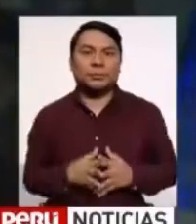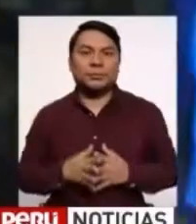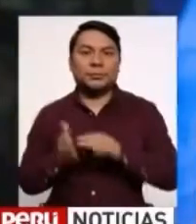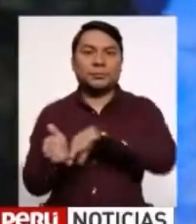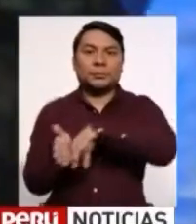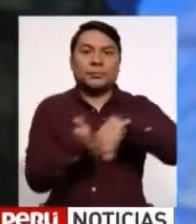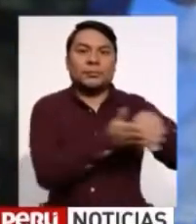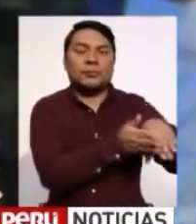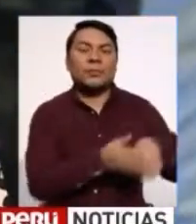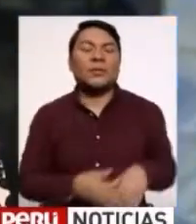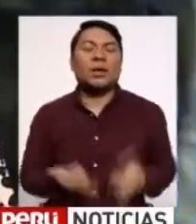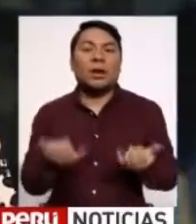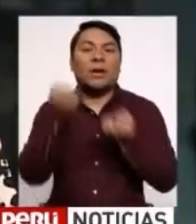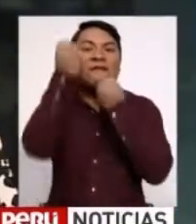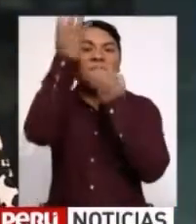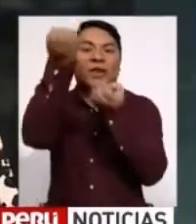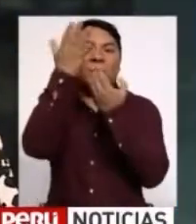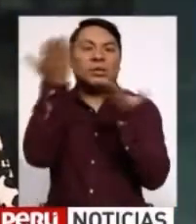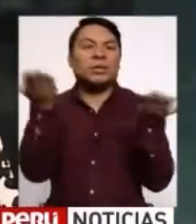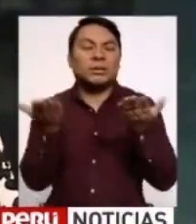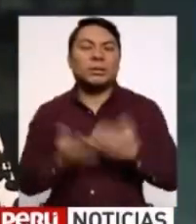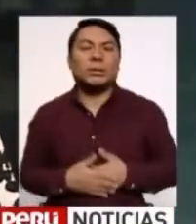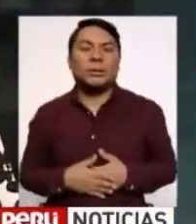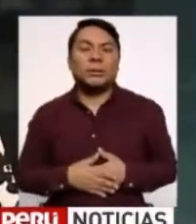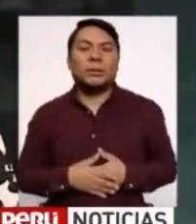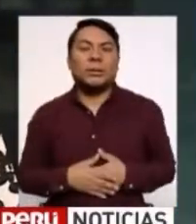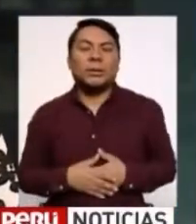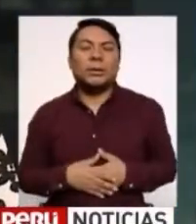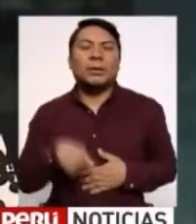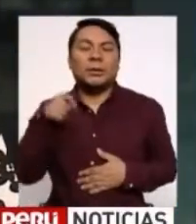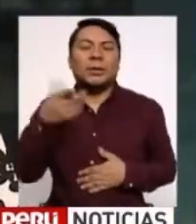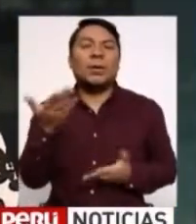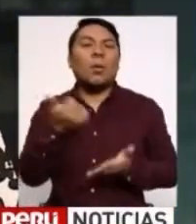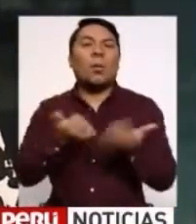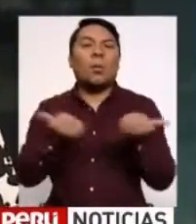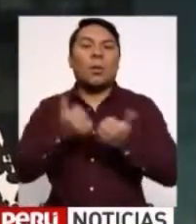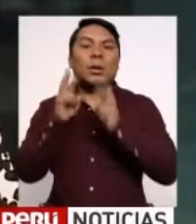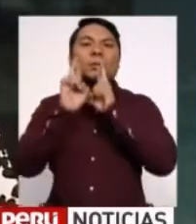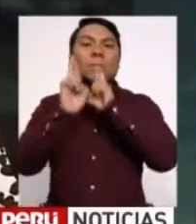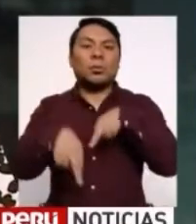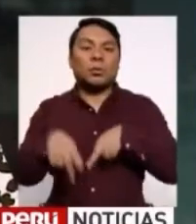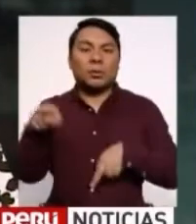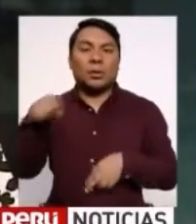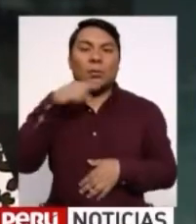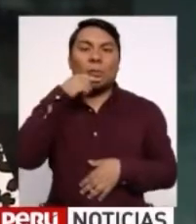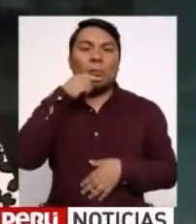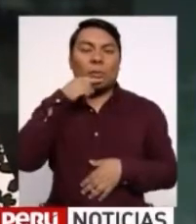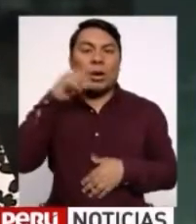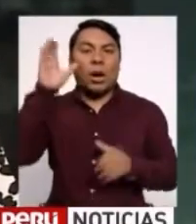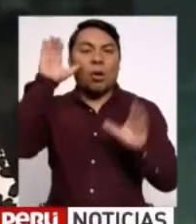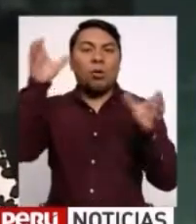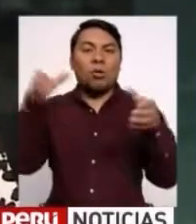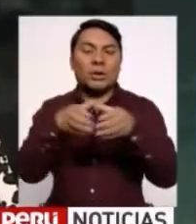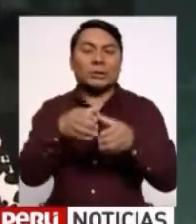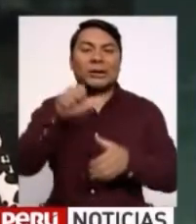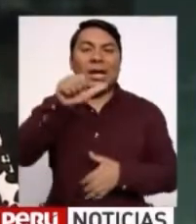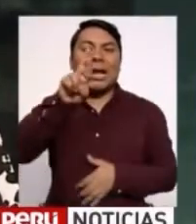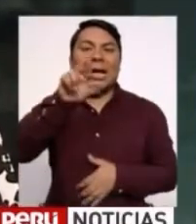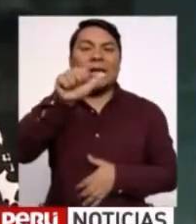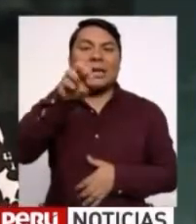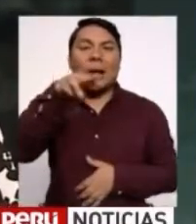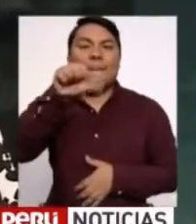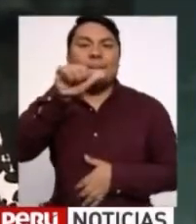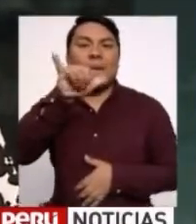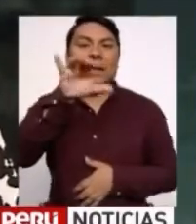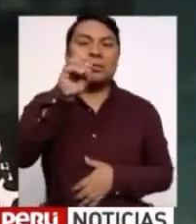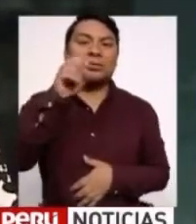y cambiar de información para ver ahora cuál ha sido la respuesta de la congresista alejandra aramayo ante la denuncia